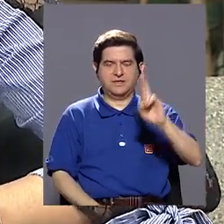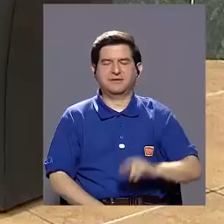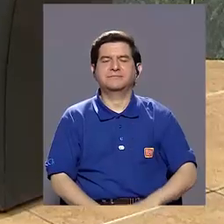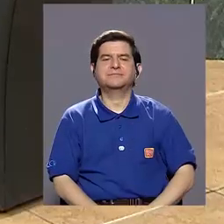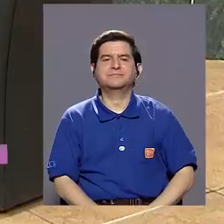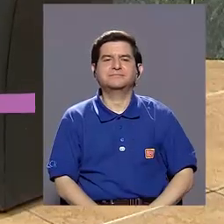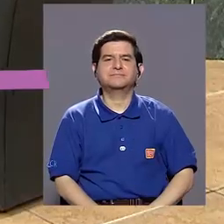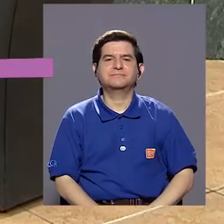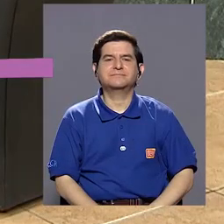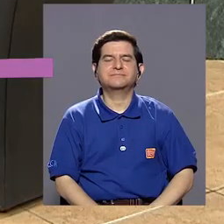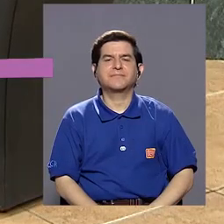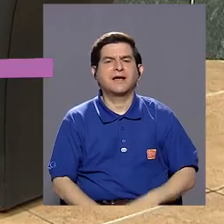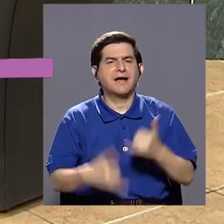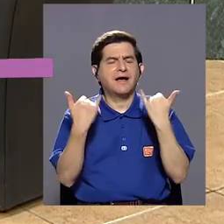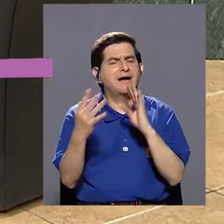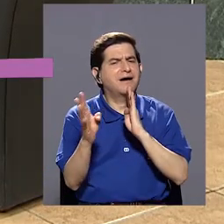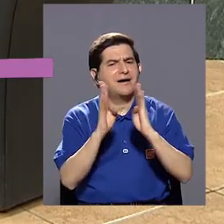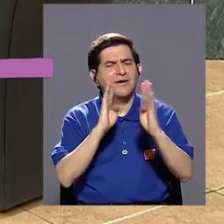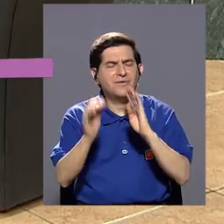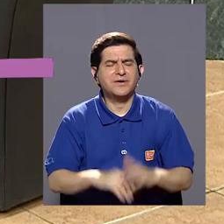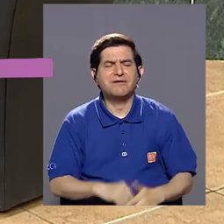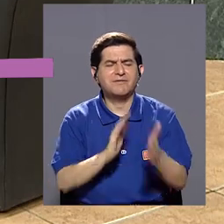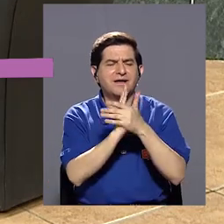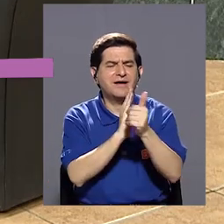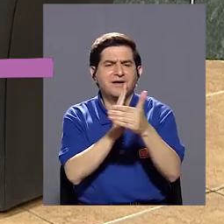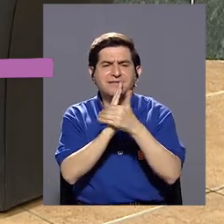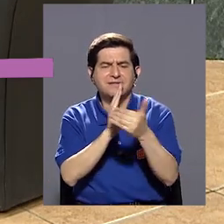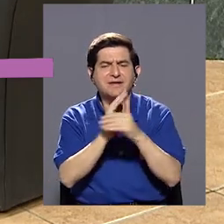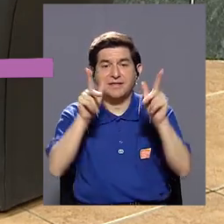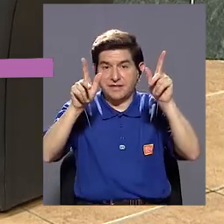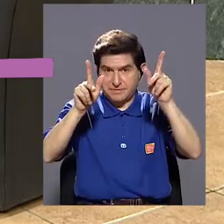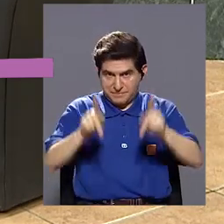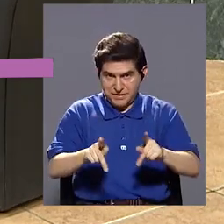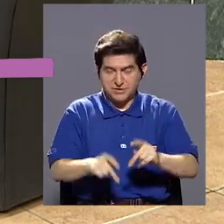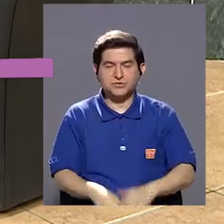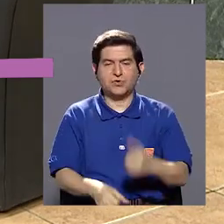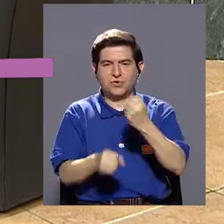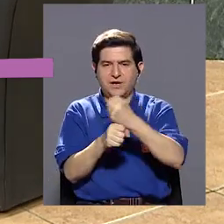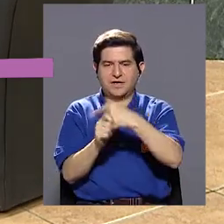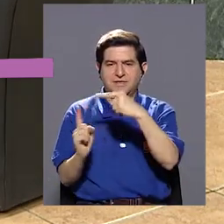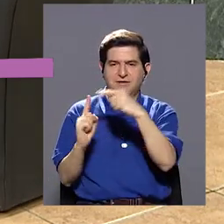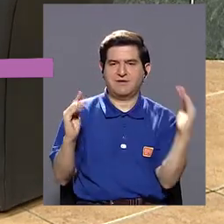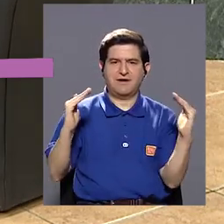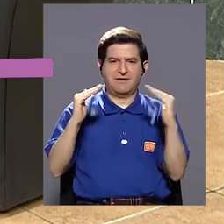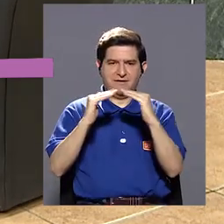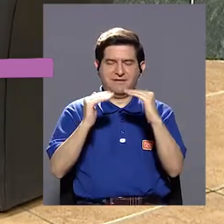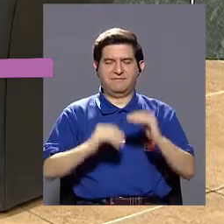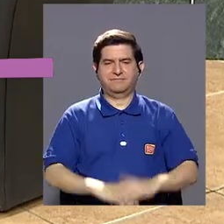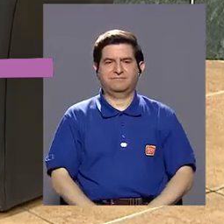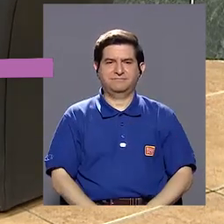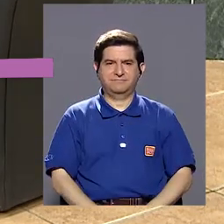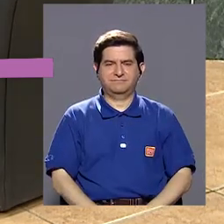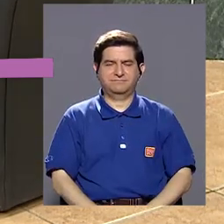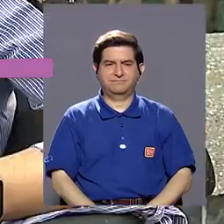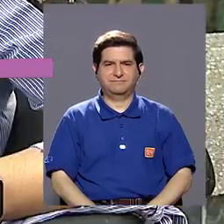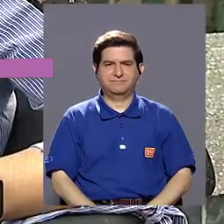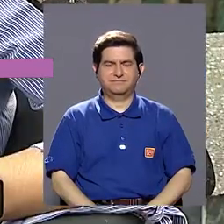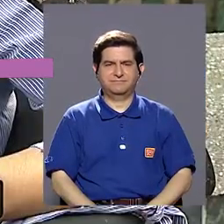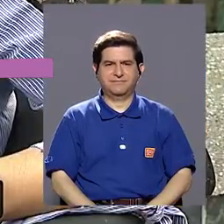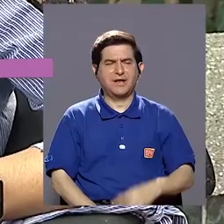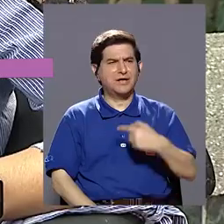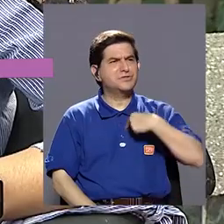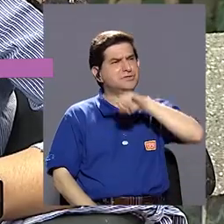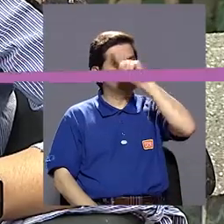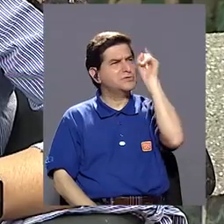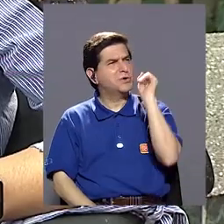Rica. Esteban, hablemos de las habilidades de una persona que hace teletrabajo. Porque